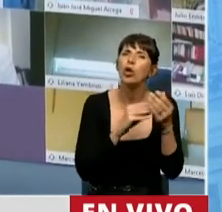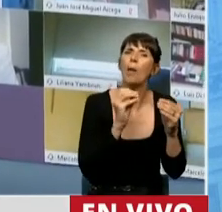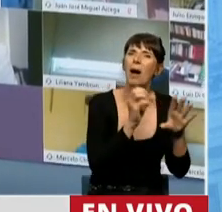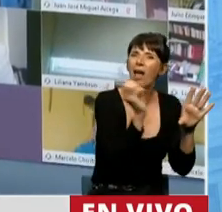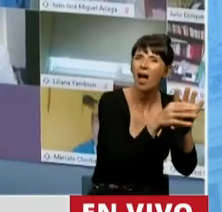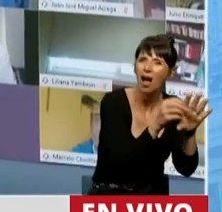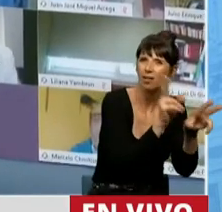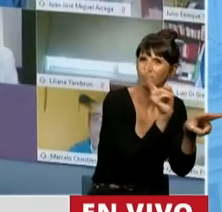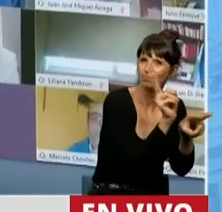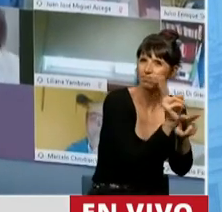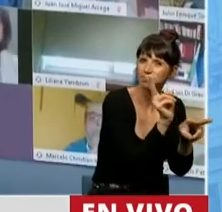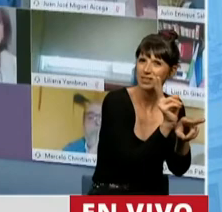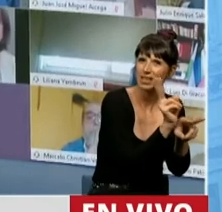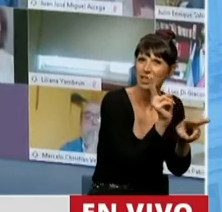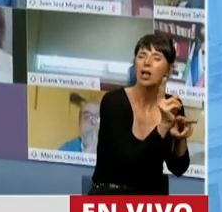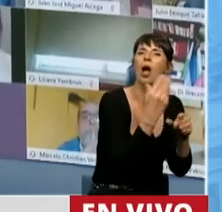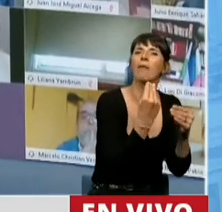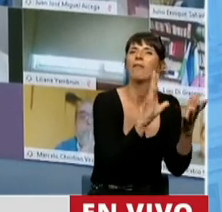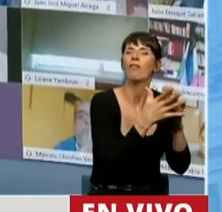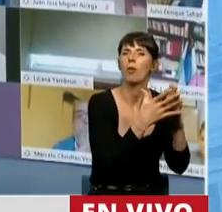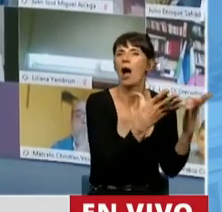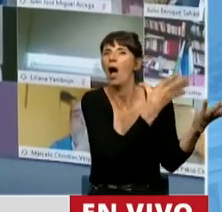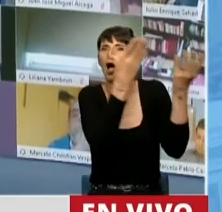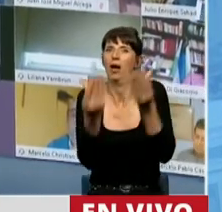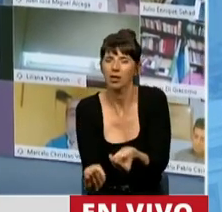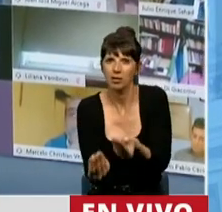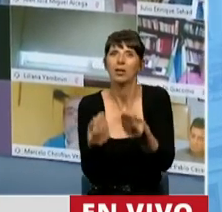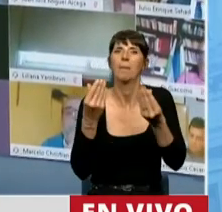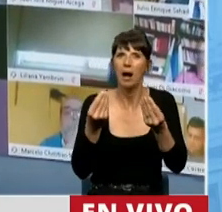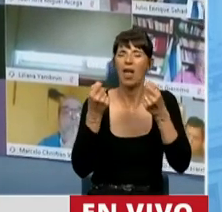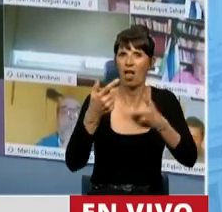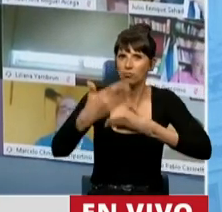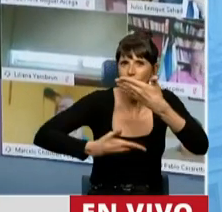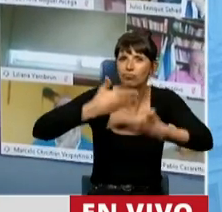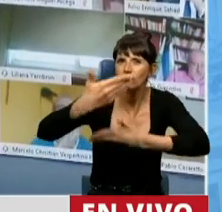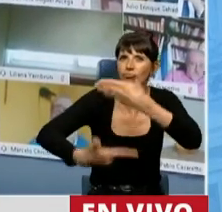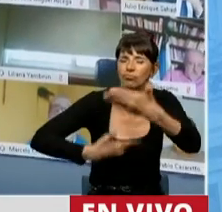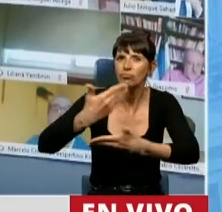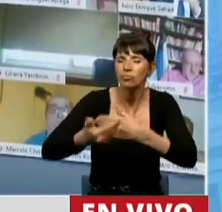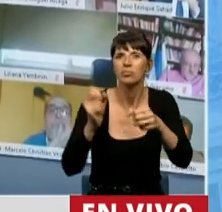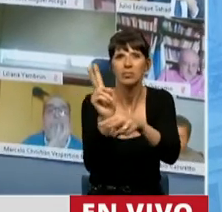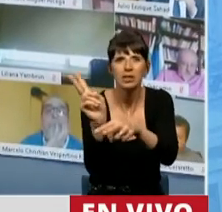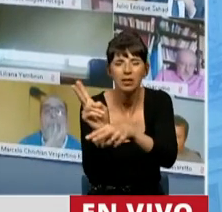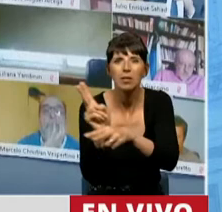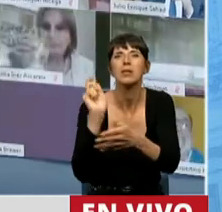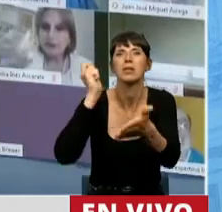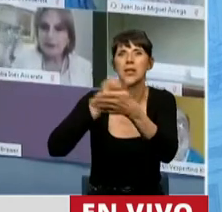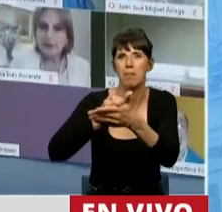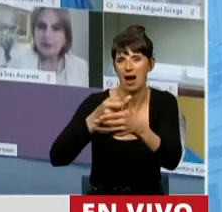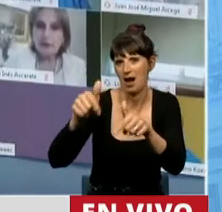Sustentabilidad que dejó el gobierno anterior y vuelve a posicionar al fondo como actor en el crecimiento y desarrollo de la actividad económica local.